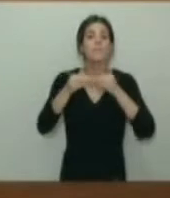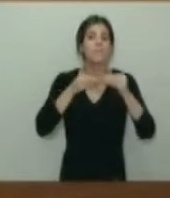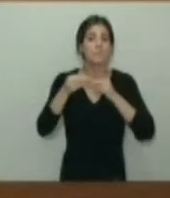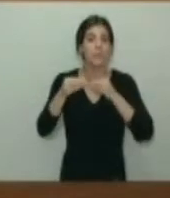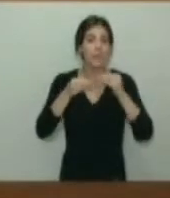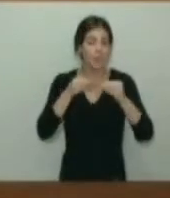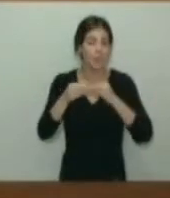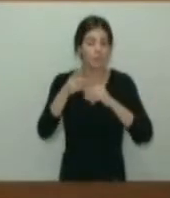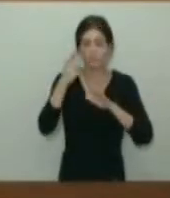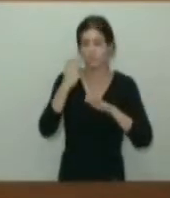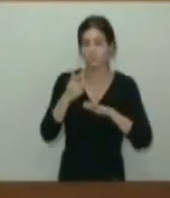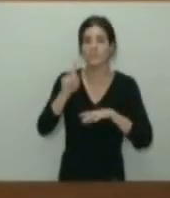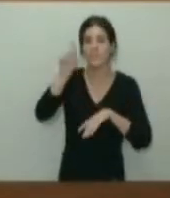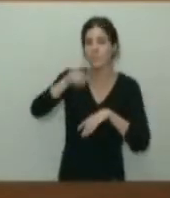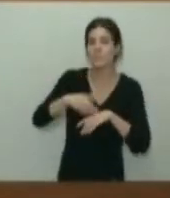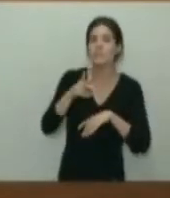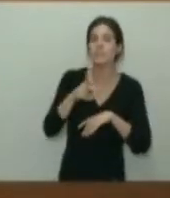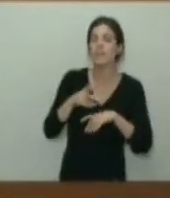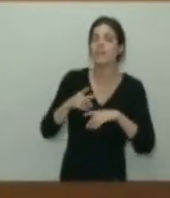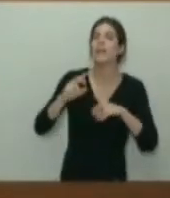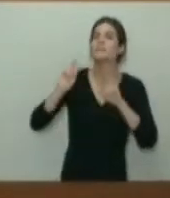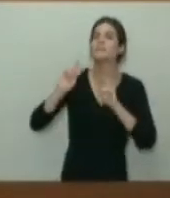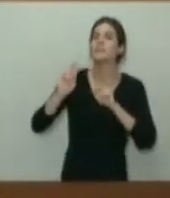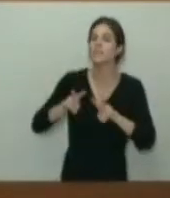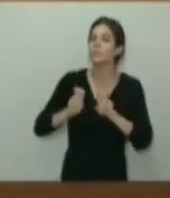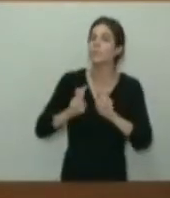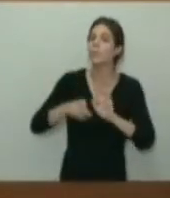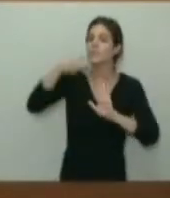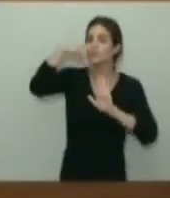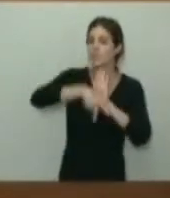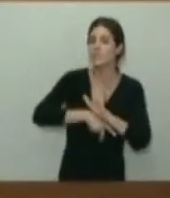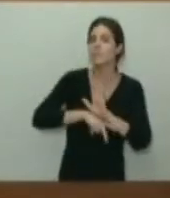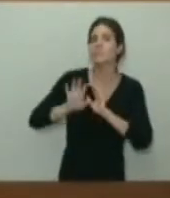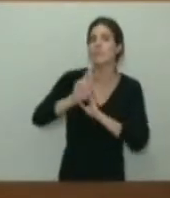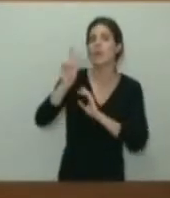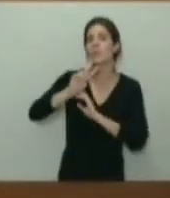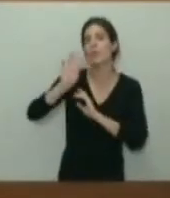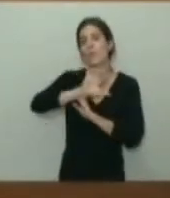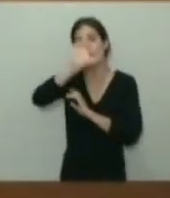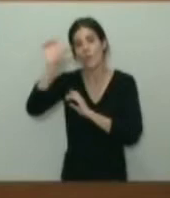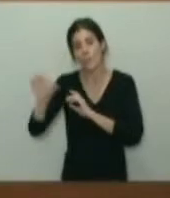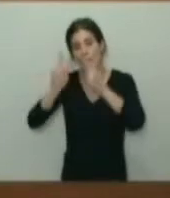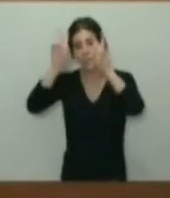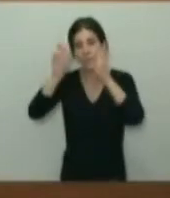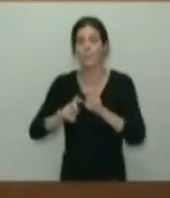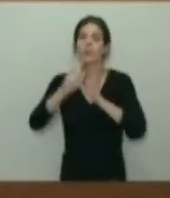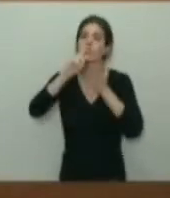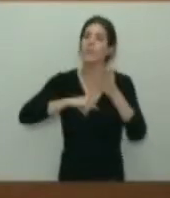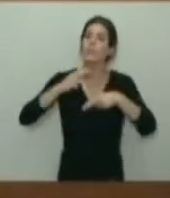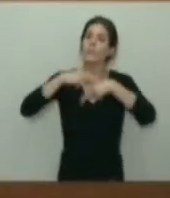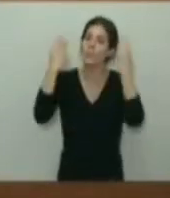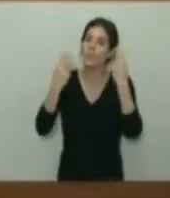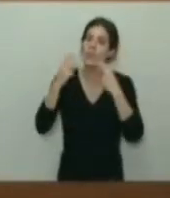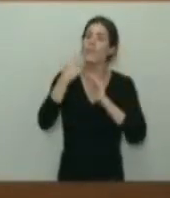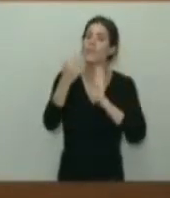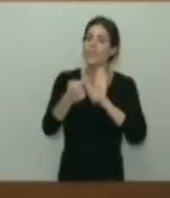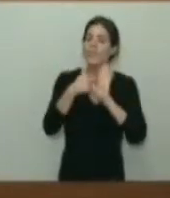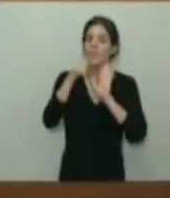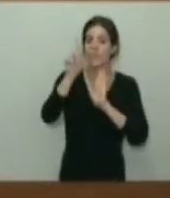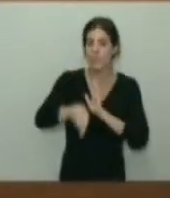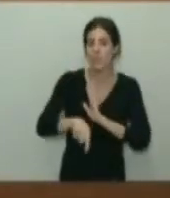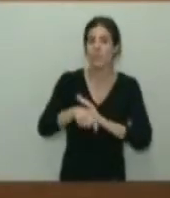línea ya apuntada por las nuevas directivas de la Unión Europea sobre contratación pública, que introduzca, ya digo, el pago directo a las